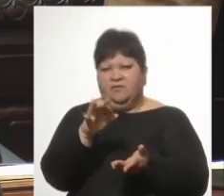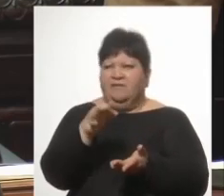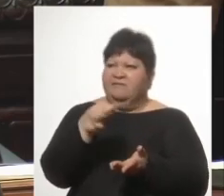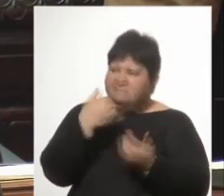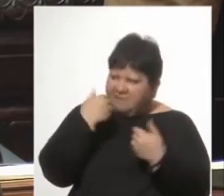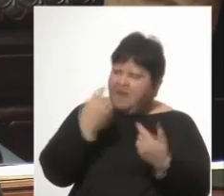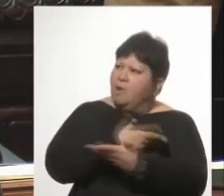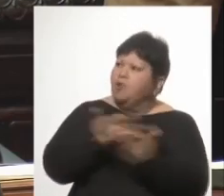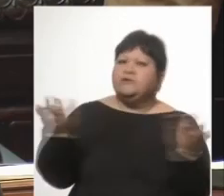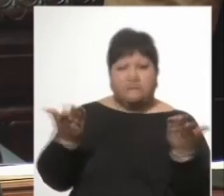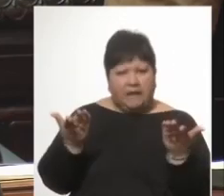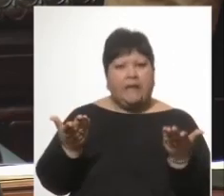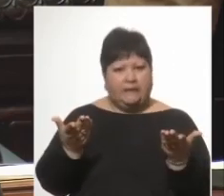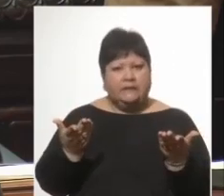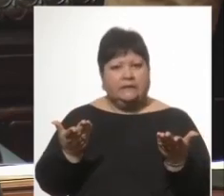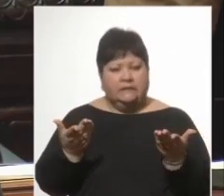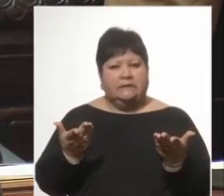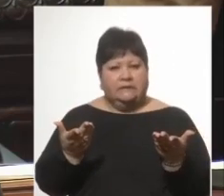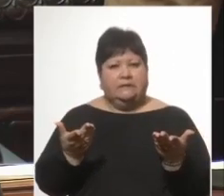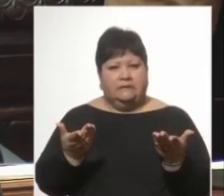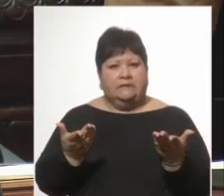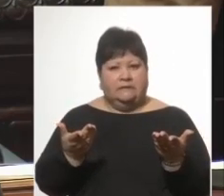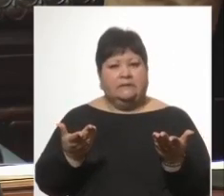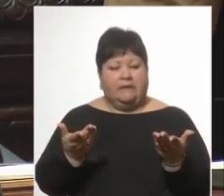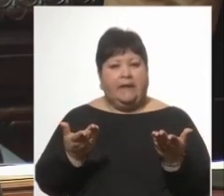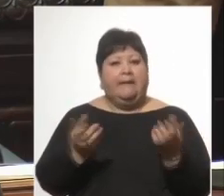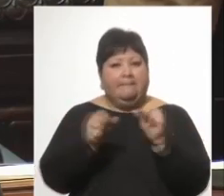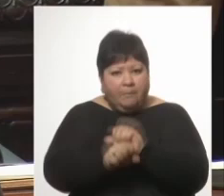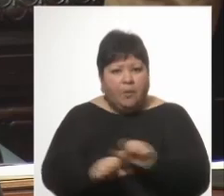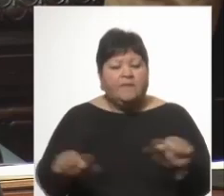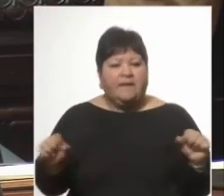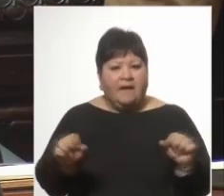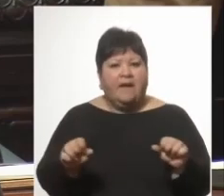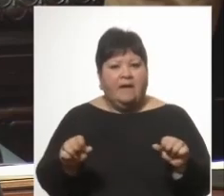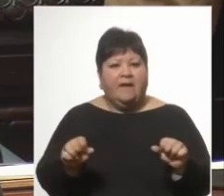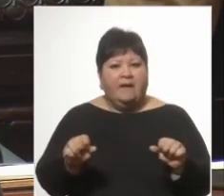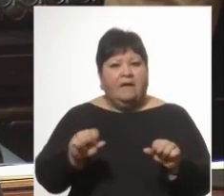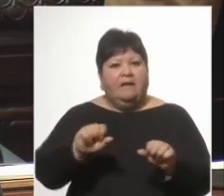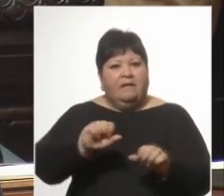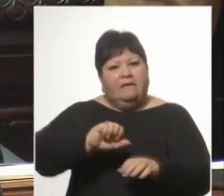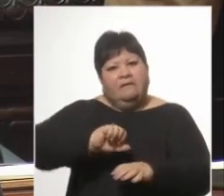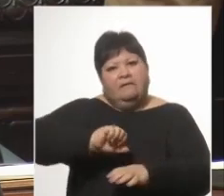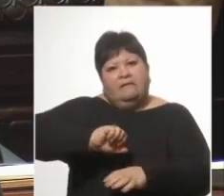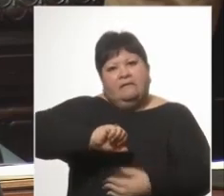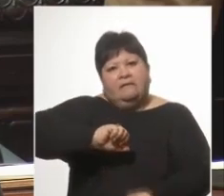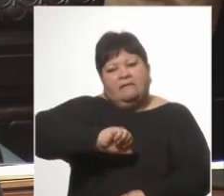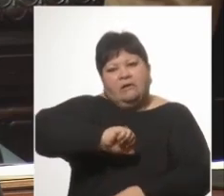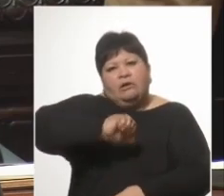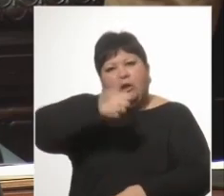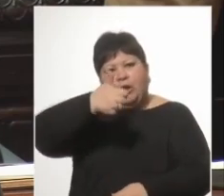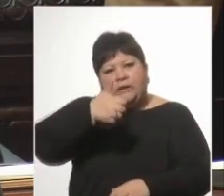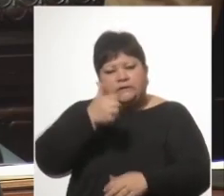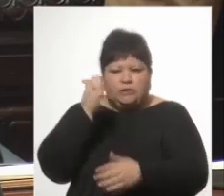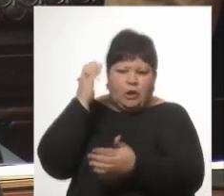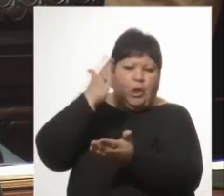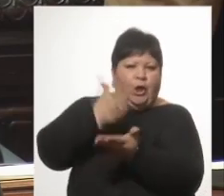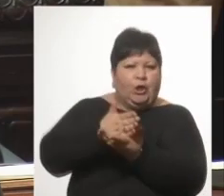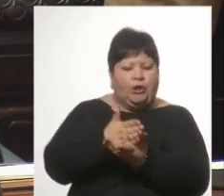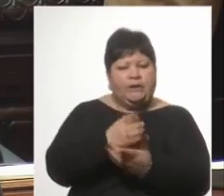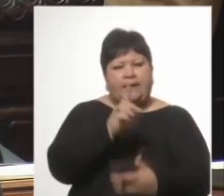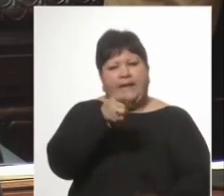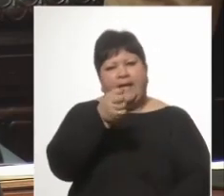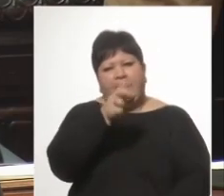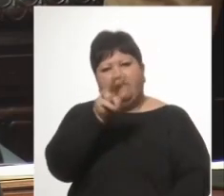él llegaba a lo que no había llegado Fernández Huidobro. Por eso, en todo momento